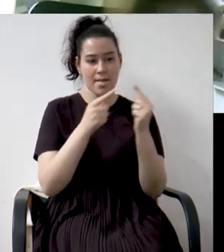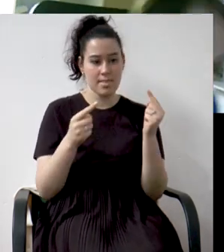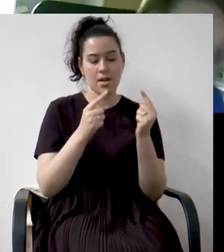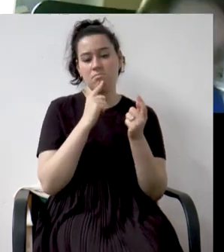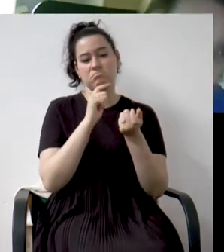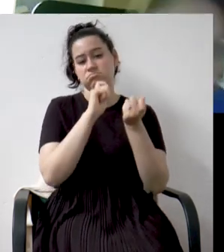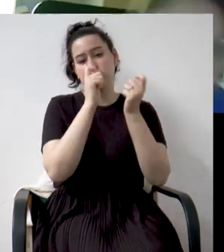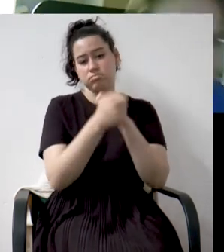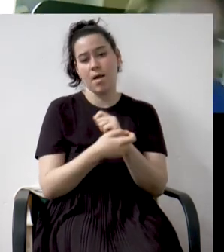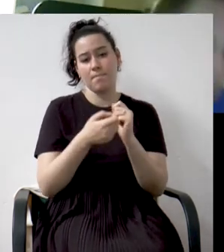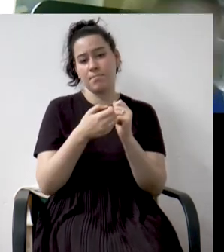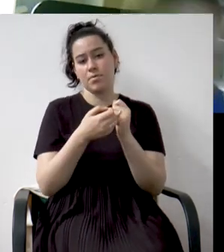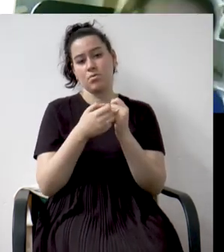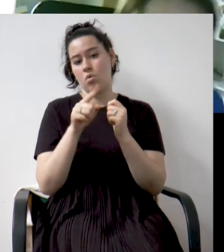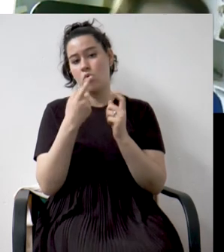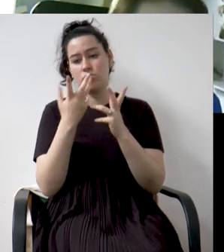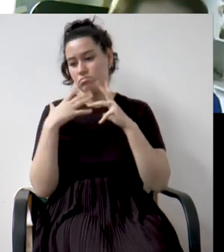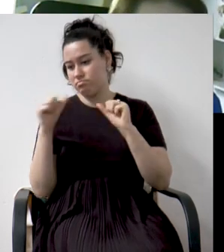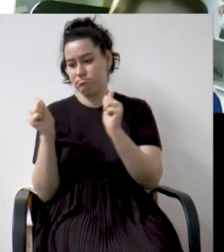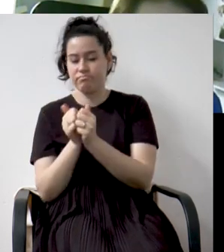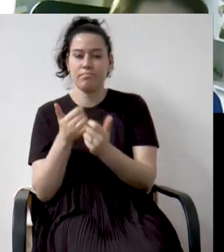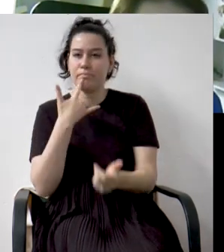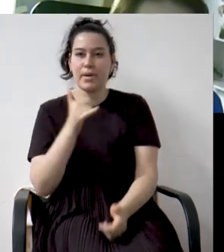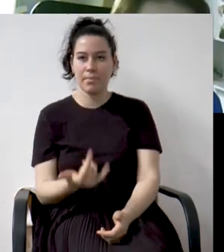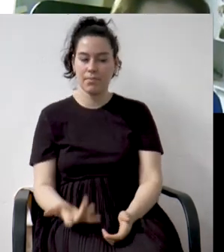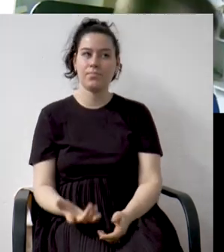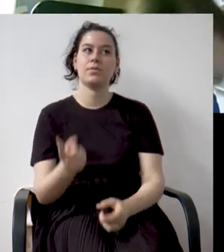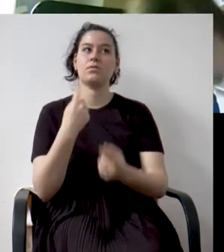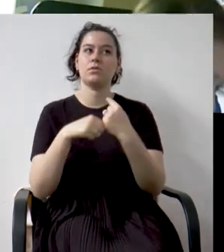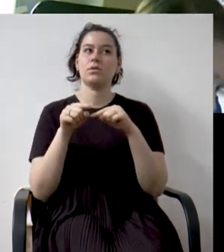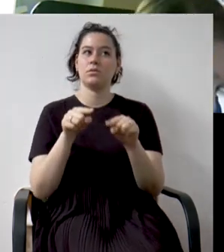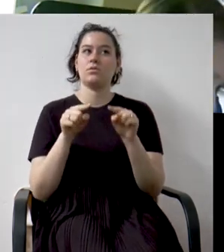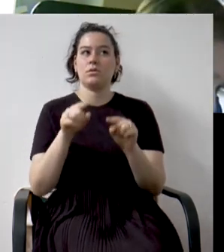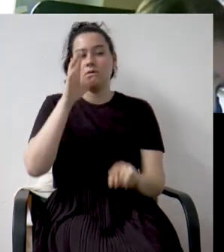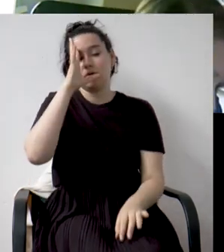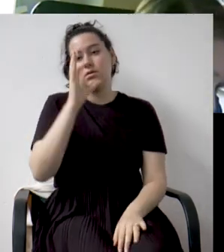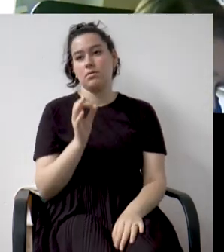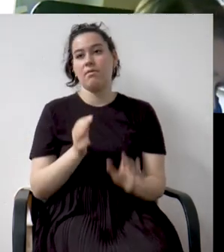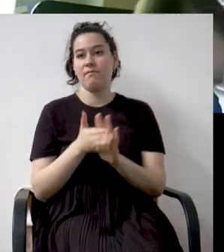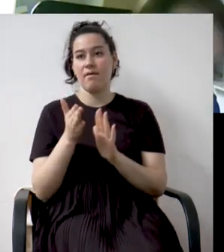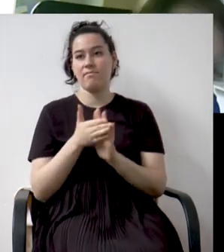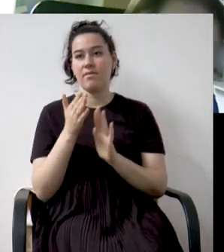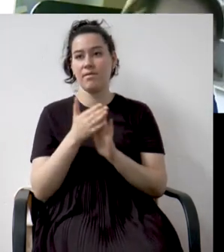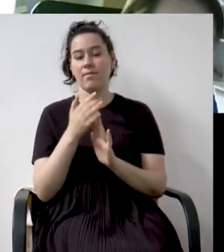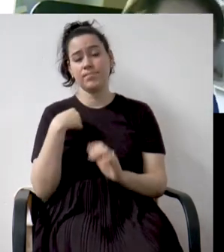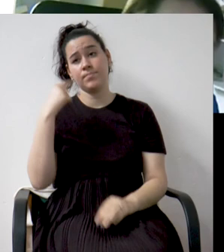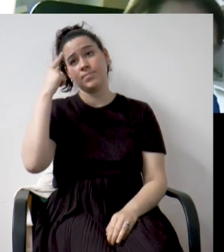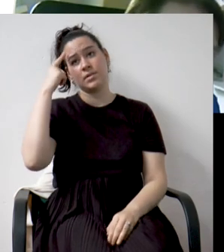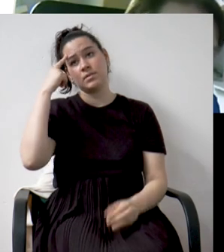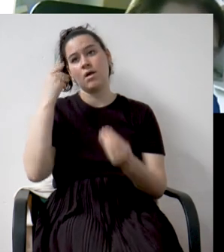que refuerza el dictado de la materia tal. Entonces, es algo que creo que hay que meditarlo mucho,